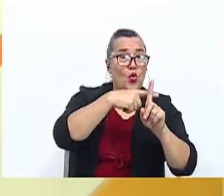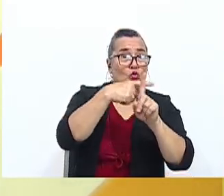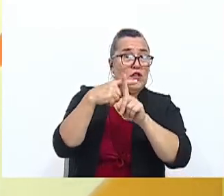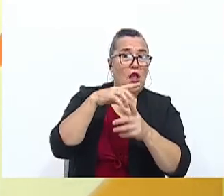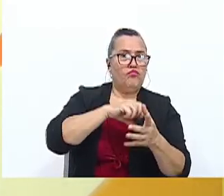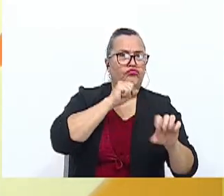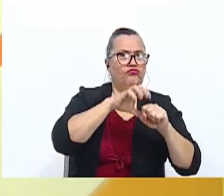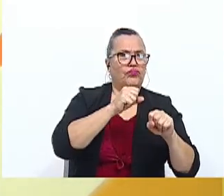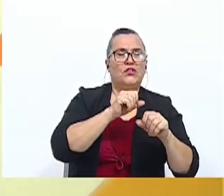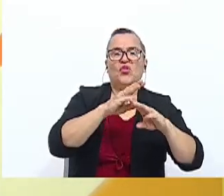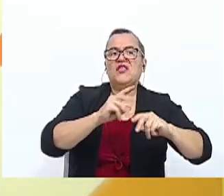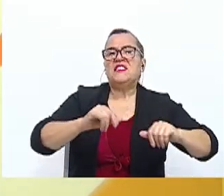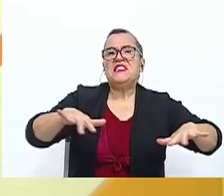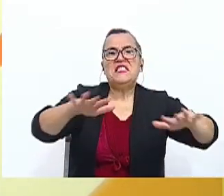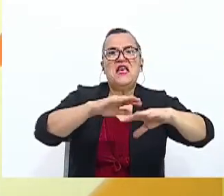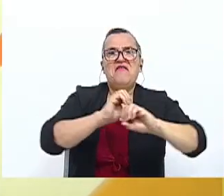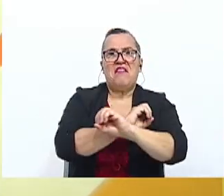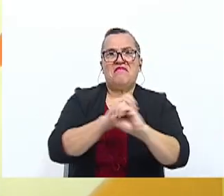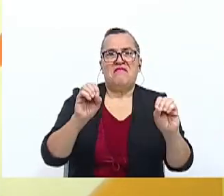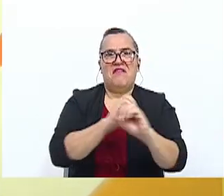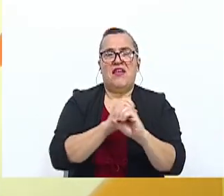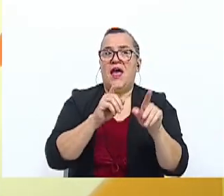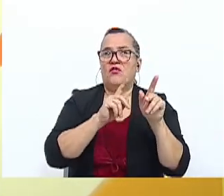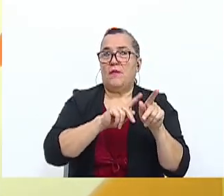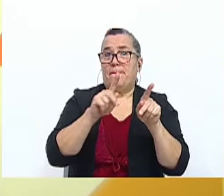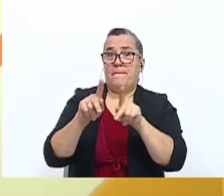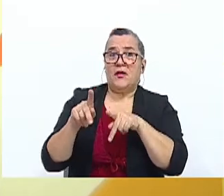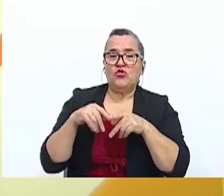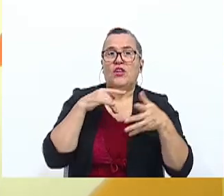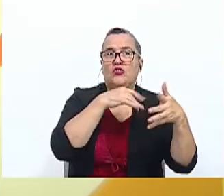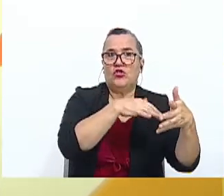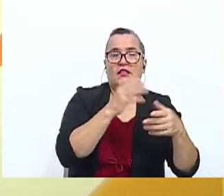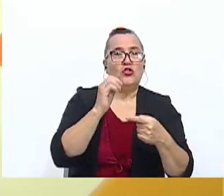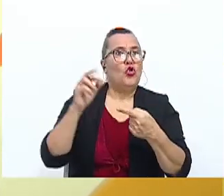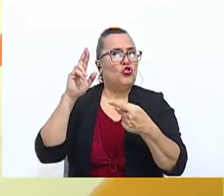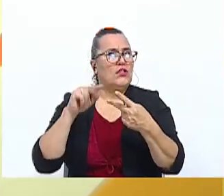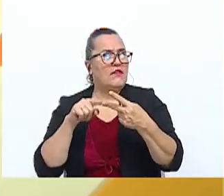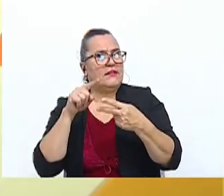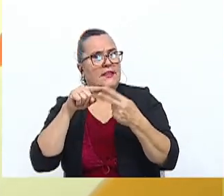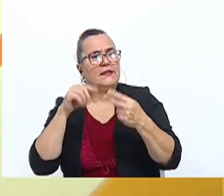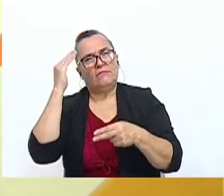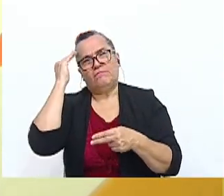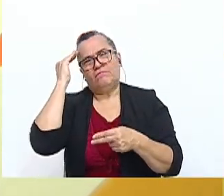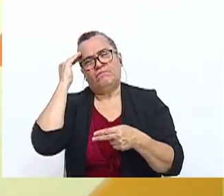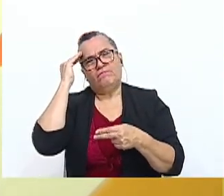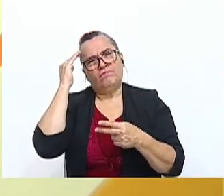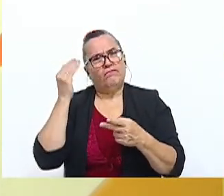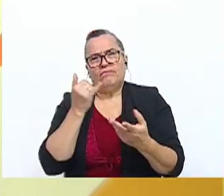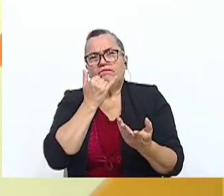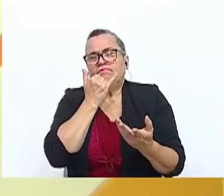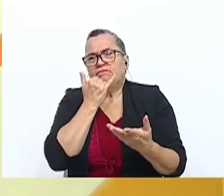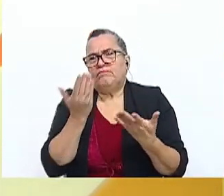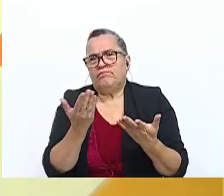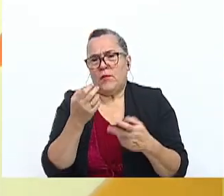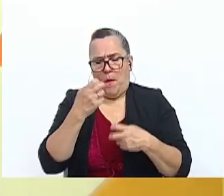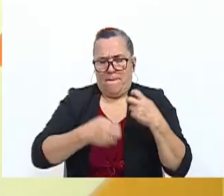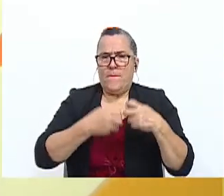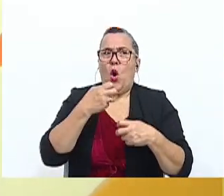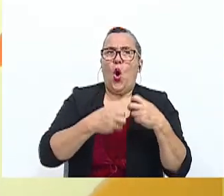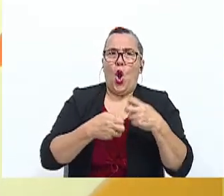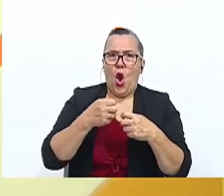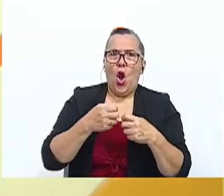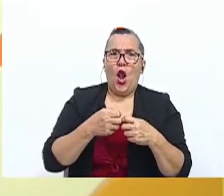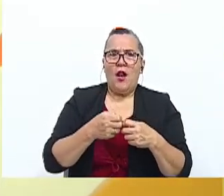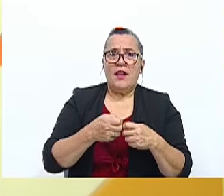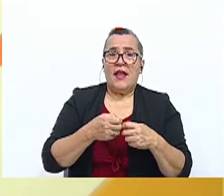nadie. Es importante como personas estudiantes, como costarricenses, ser conscientes de lo que está ocurriendo, de la problemática de la